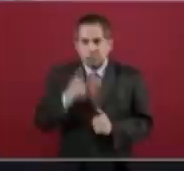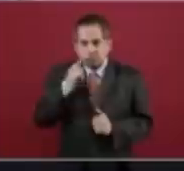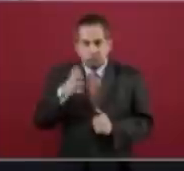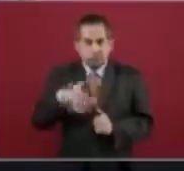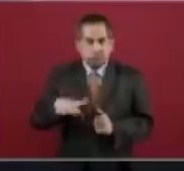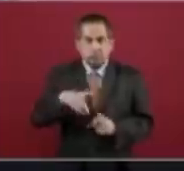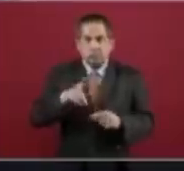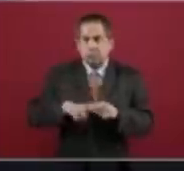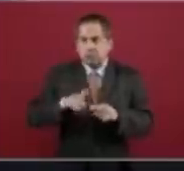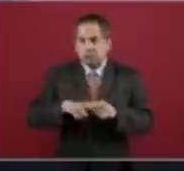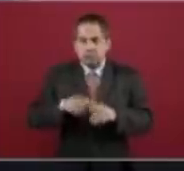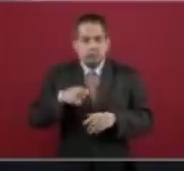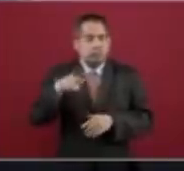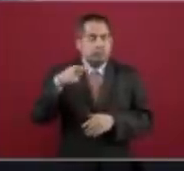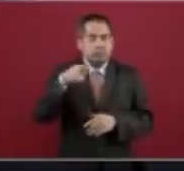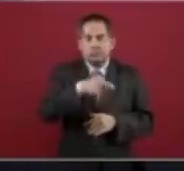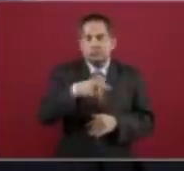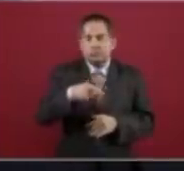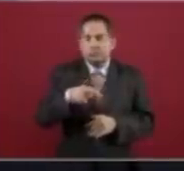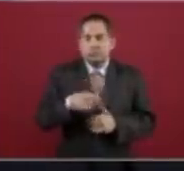buscar que te reciba,